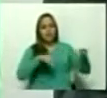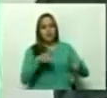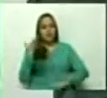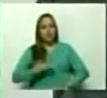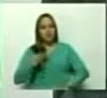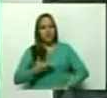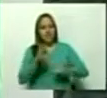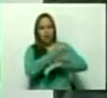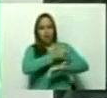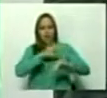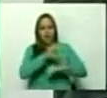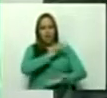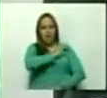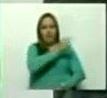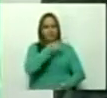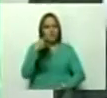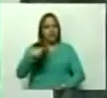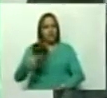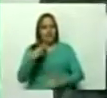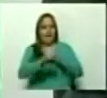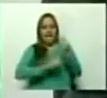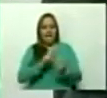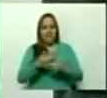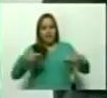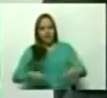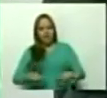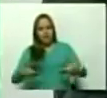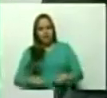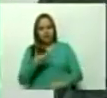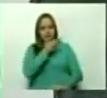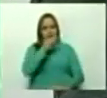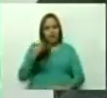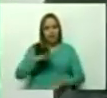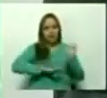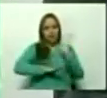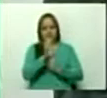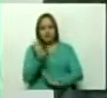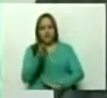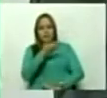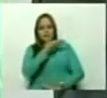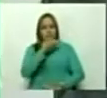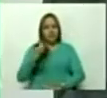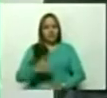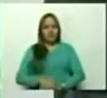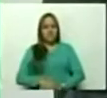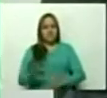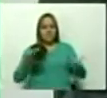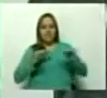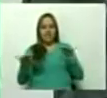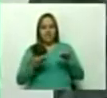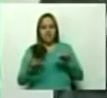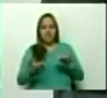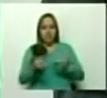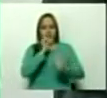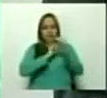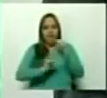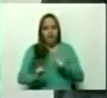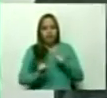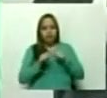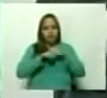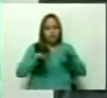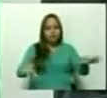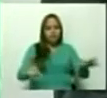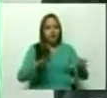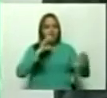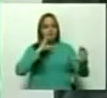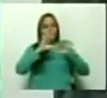jefe político, ha venido haciendo grandes esfuerzos y se ha venido mejorando sustancialmente el servicio hídrico, el servicio eléctrico, las telecomunicaciones y